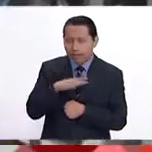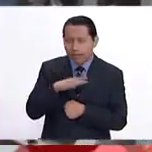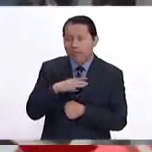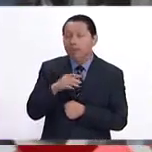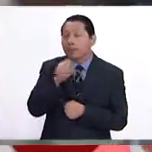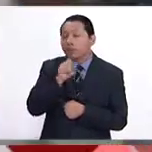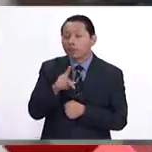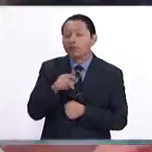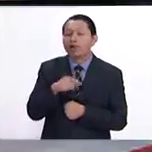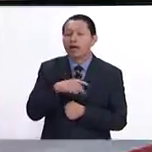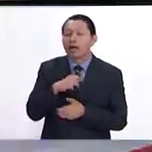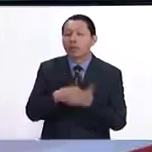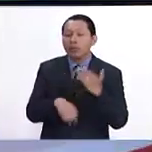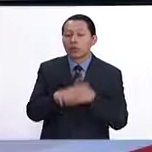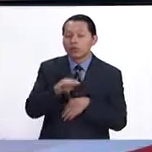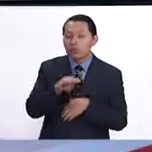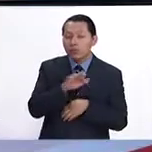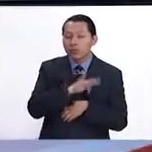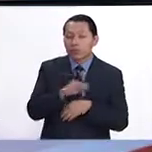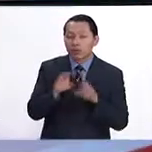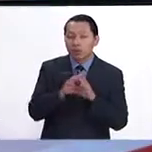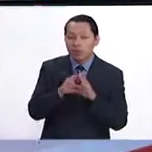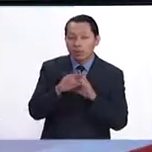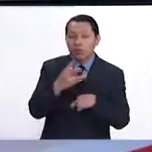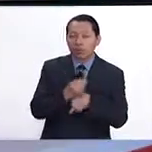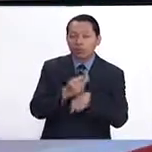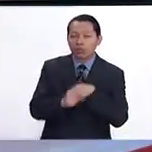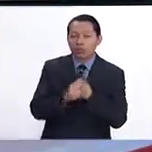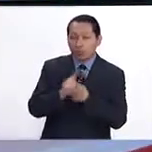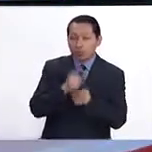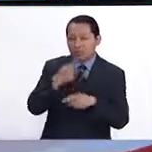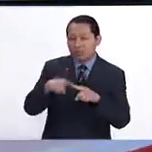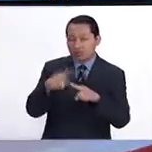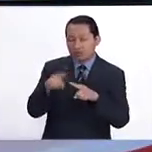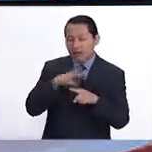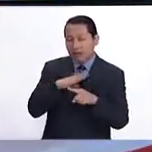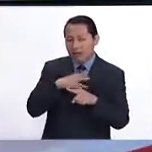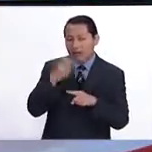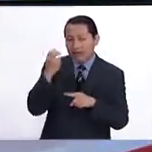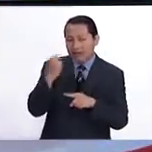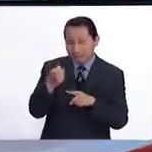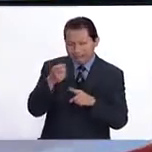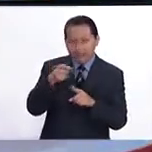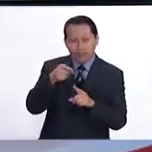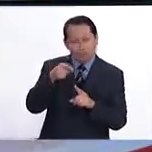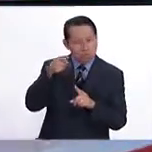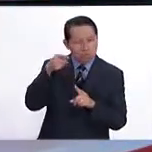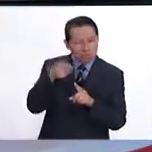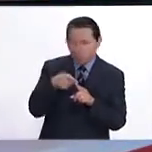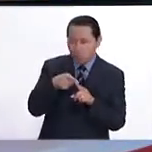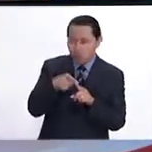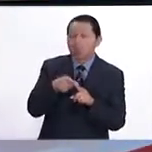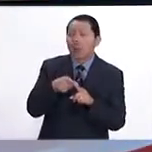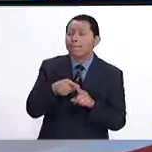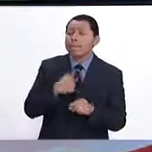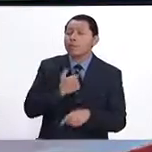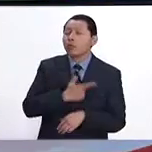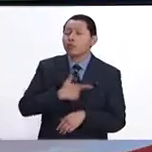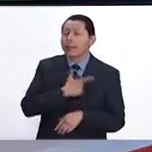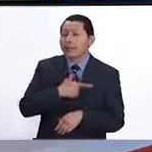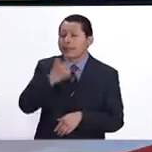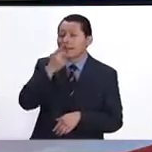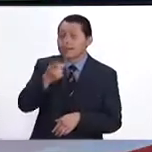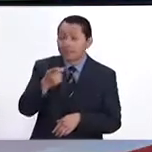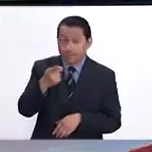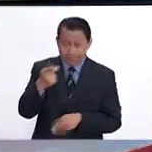perdón. Sí, está el del capítulo 19, solucionar controversias, y precisamente sobre ese punto me gustaría decir si un tema como este